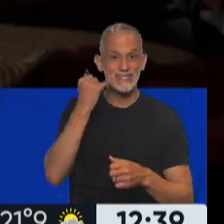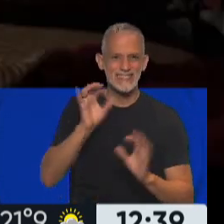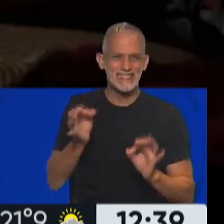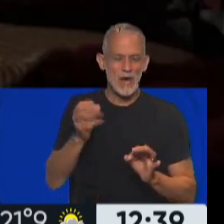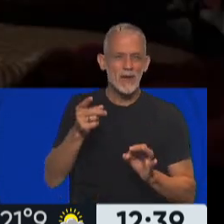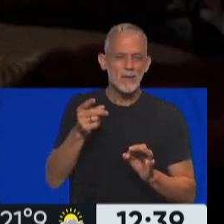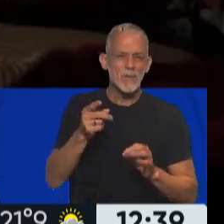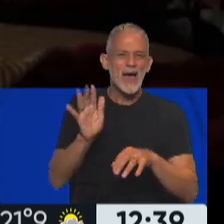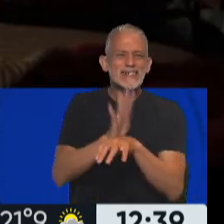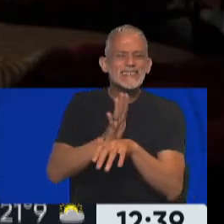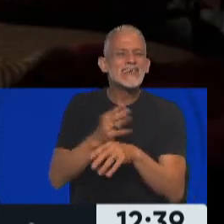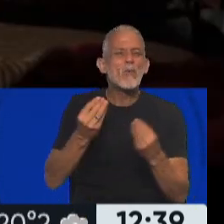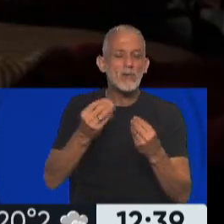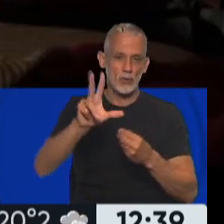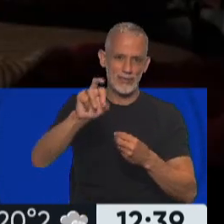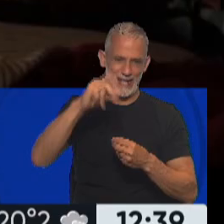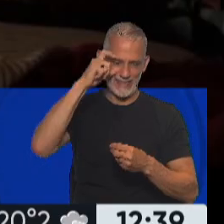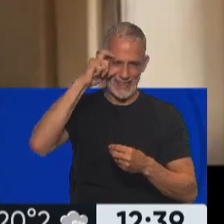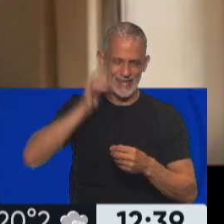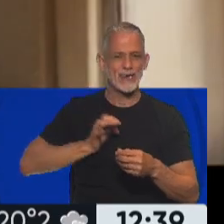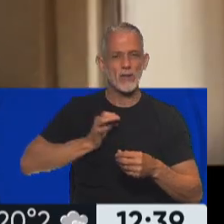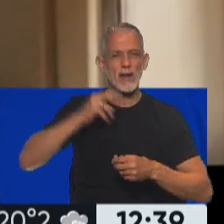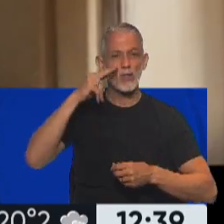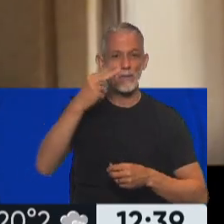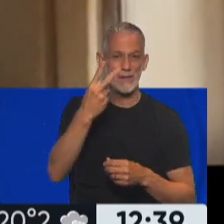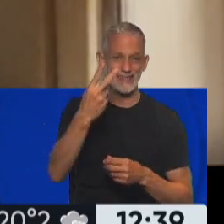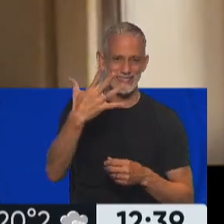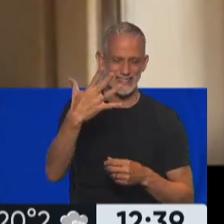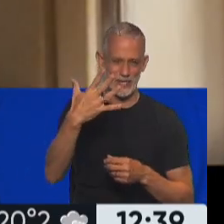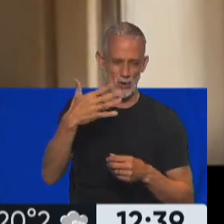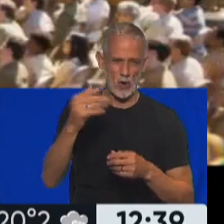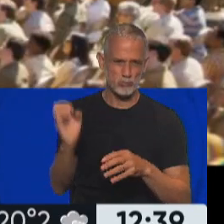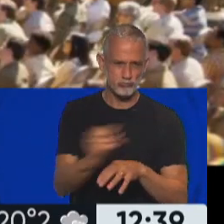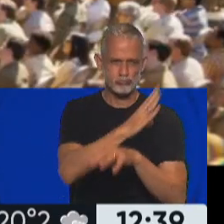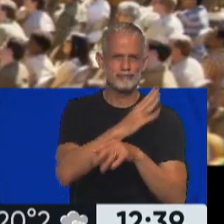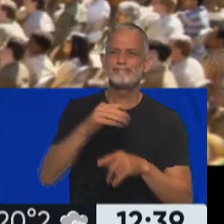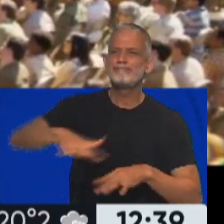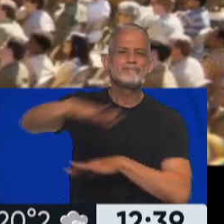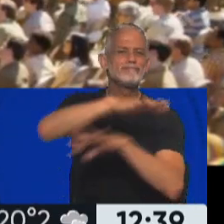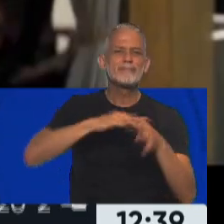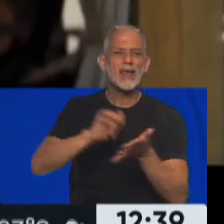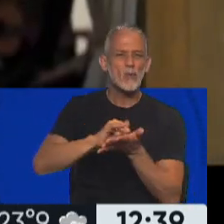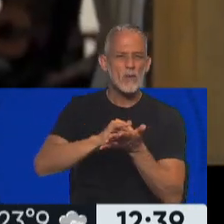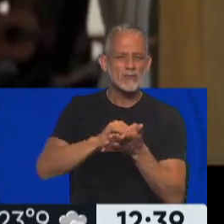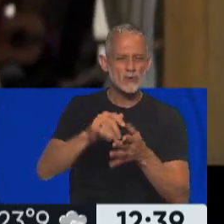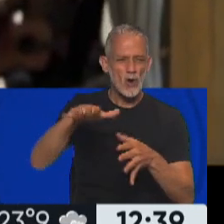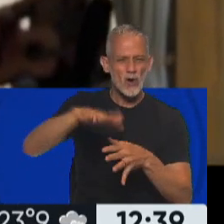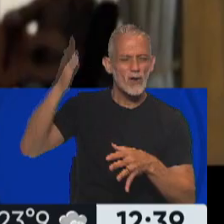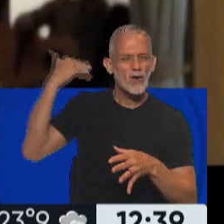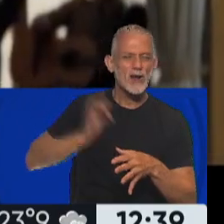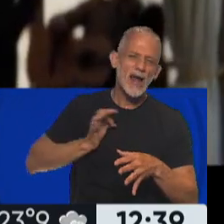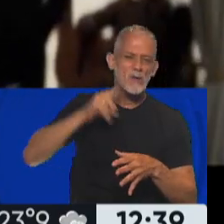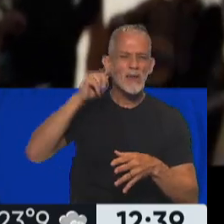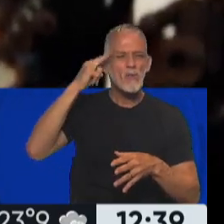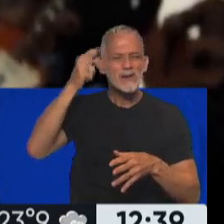llegar a los cines el 30 de enero de 2025, ambientada en New York en principios de los